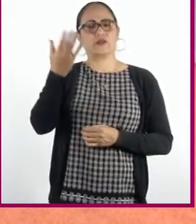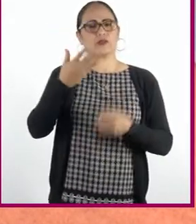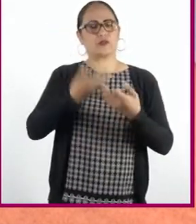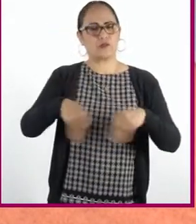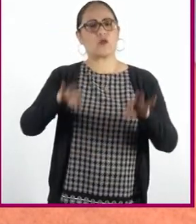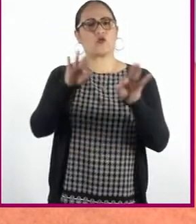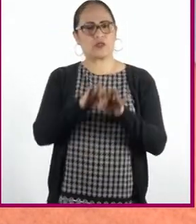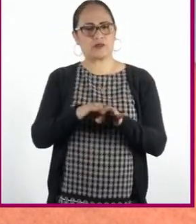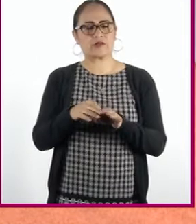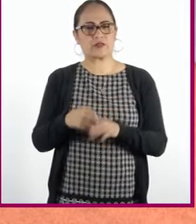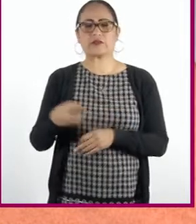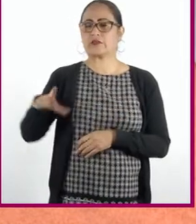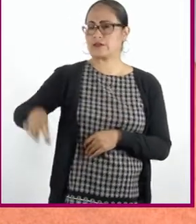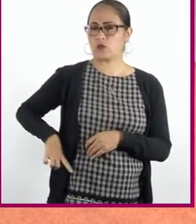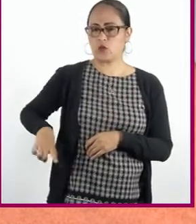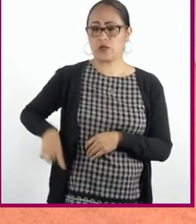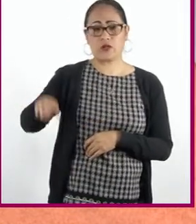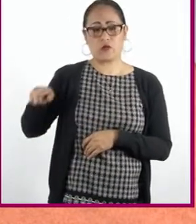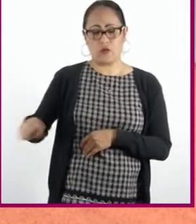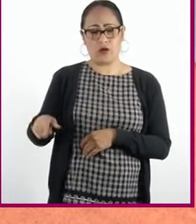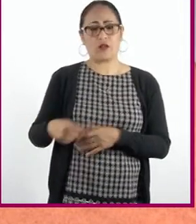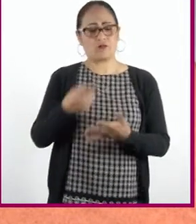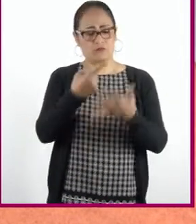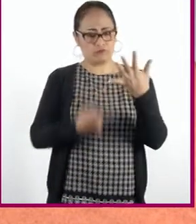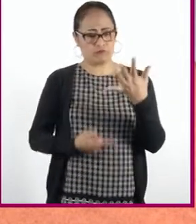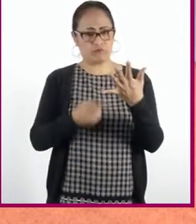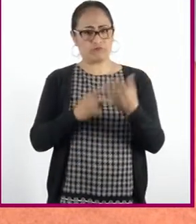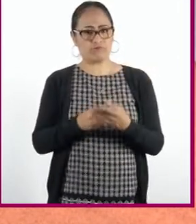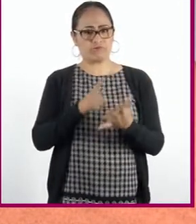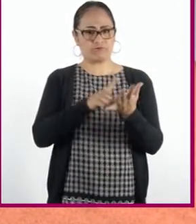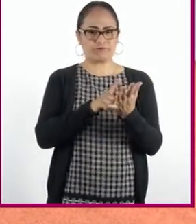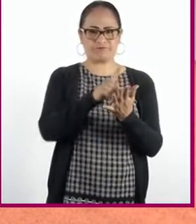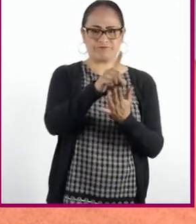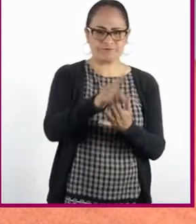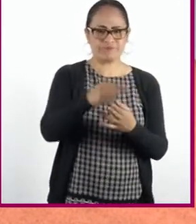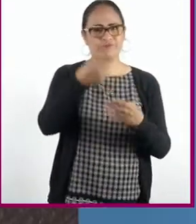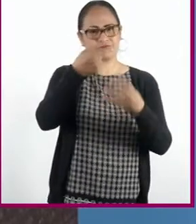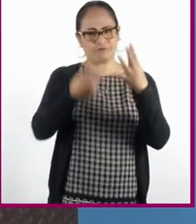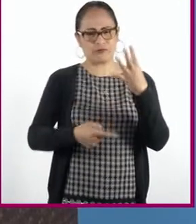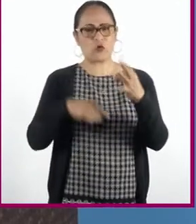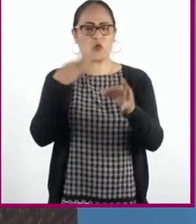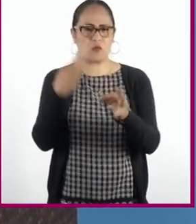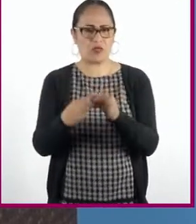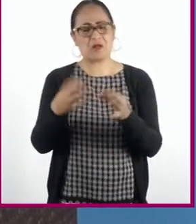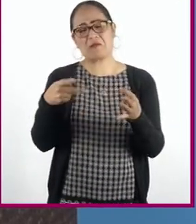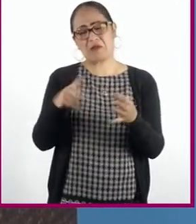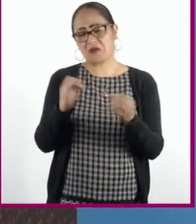es quien otorga estos derechos. Es el Estado mismo quien puede violentarlos. Por